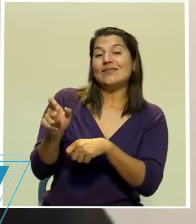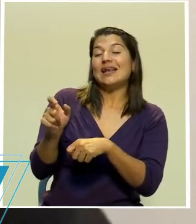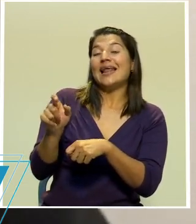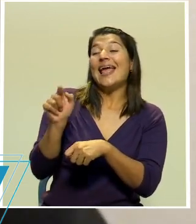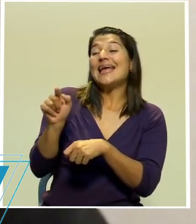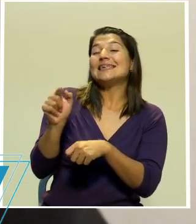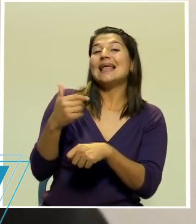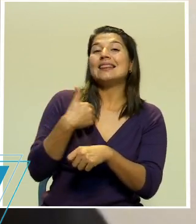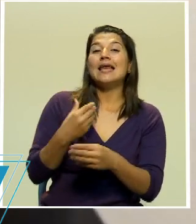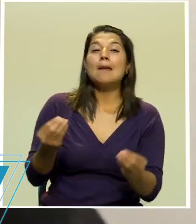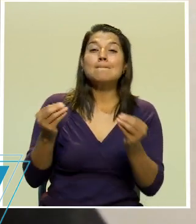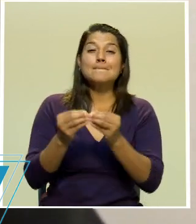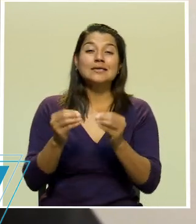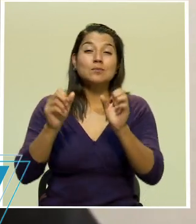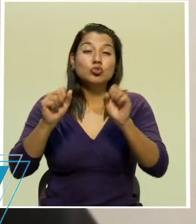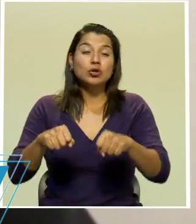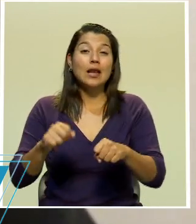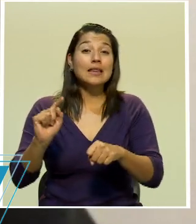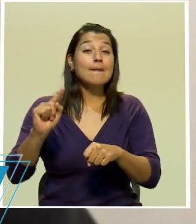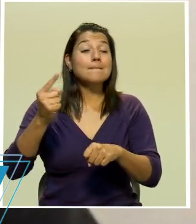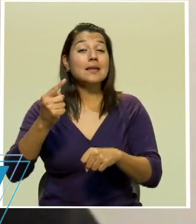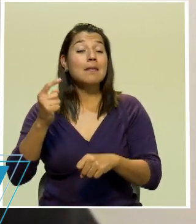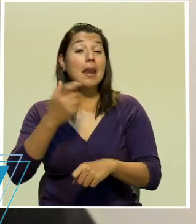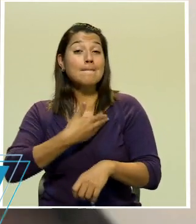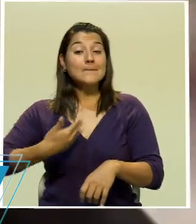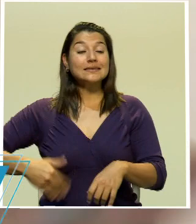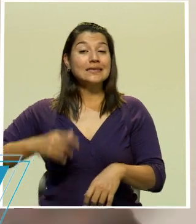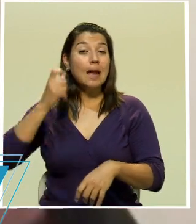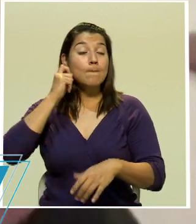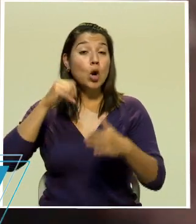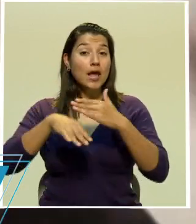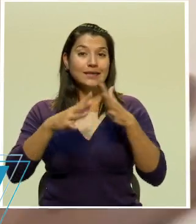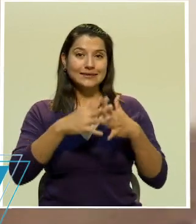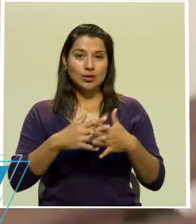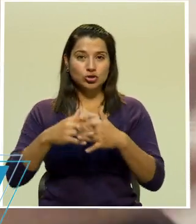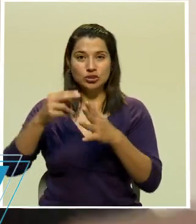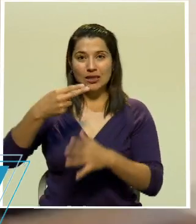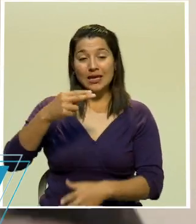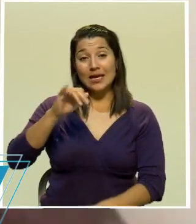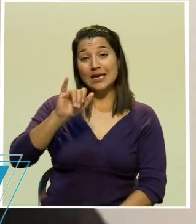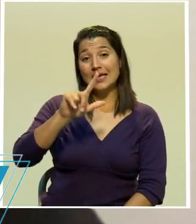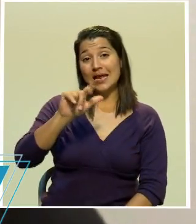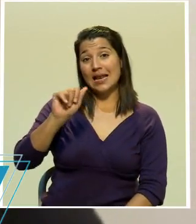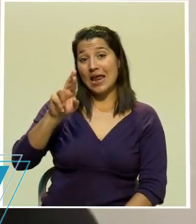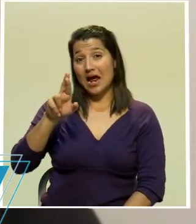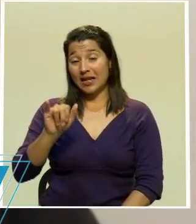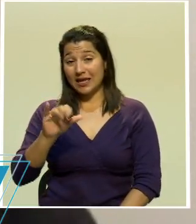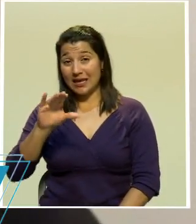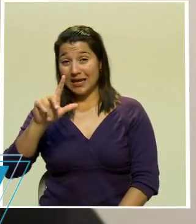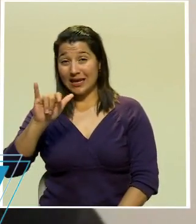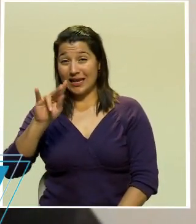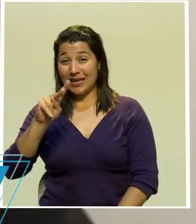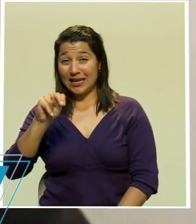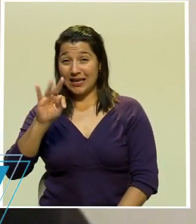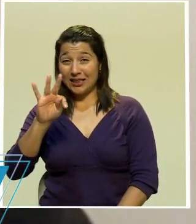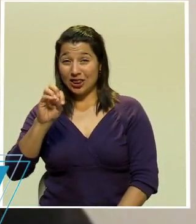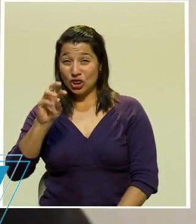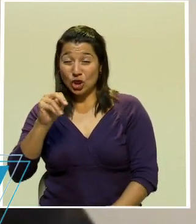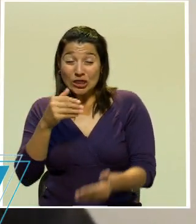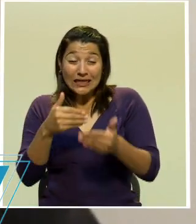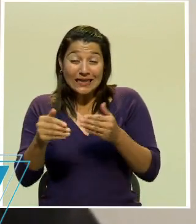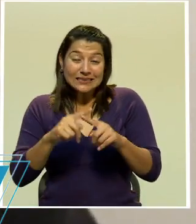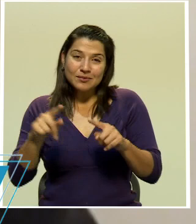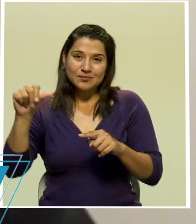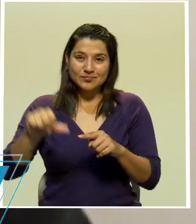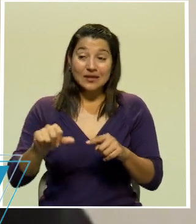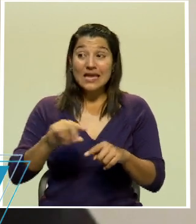probabilidad de ser la primera presidenta mujer en Estados Unidos, ya que Hillary Clinton estuvo muy cerca pero perdió, y en este momento Kamala Harris está, por decir, como lo